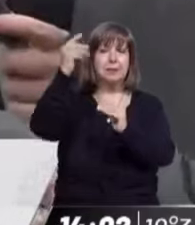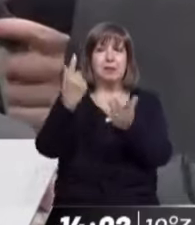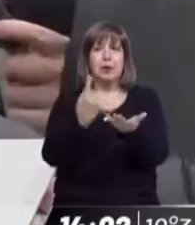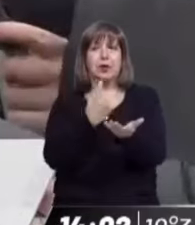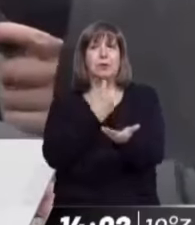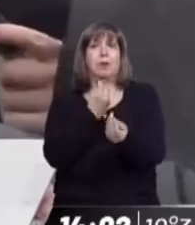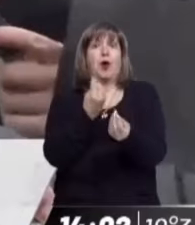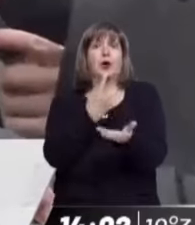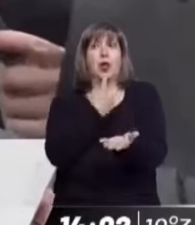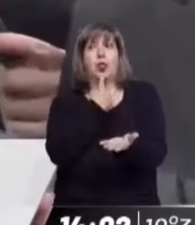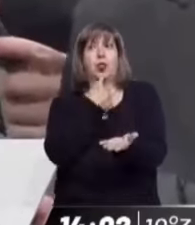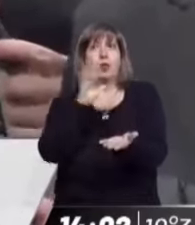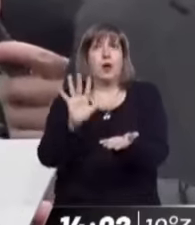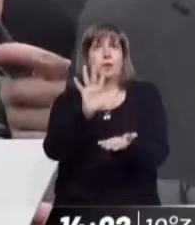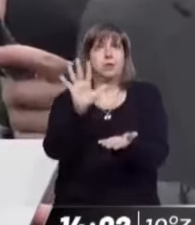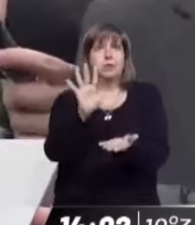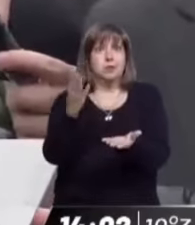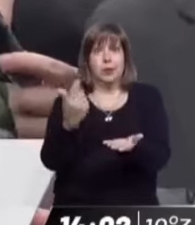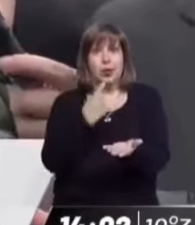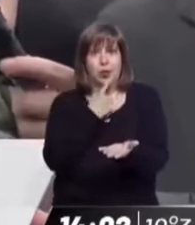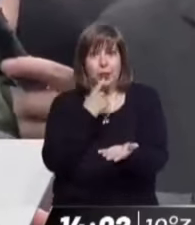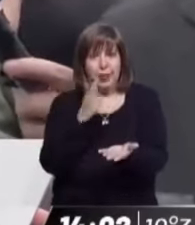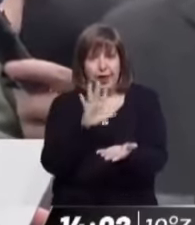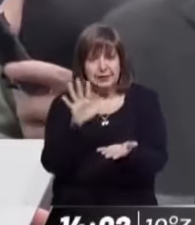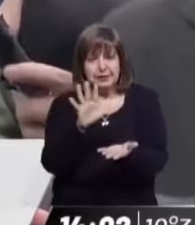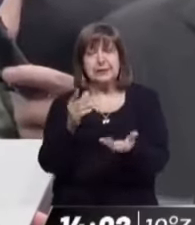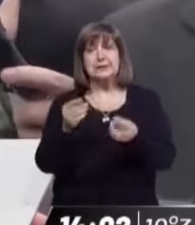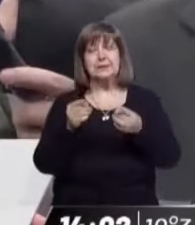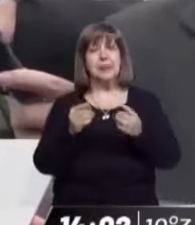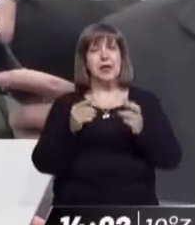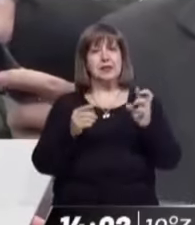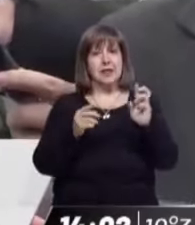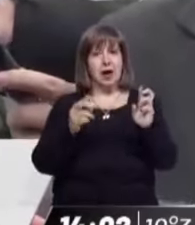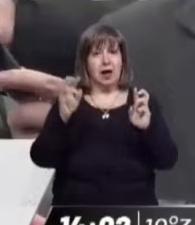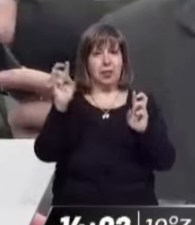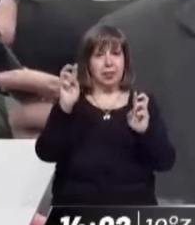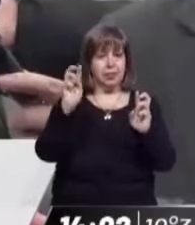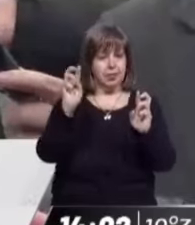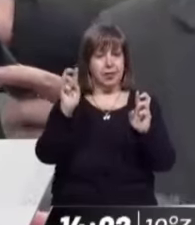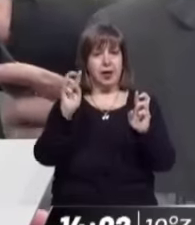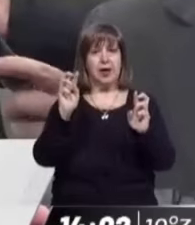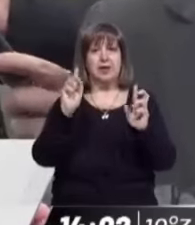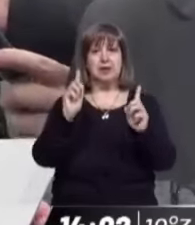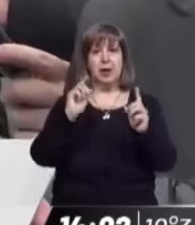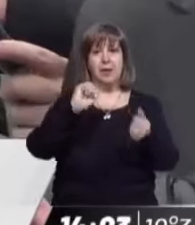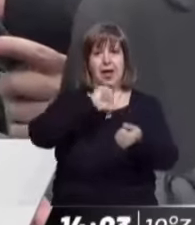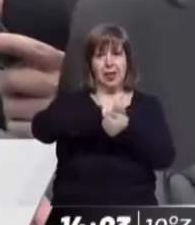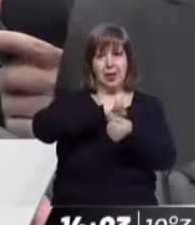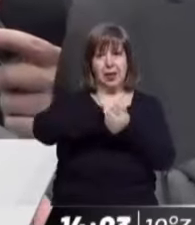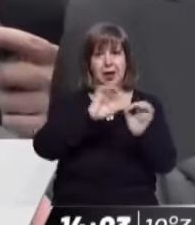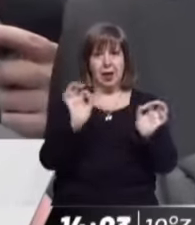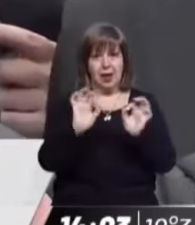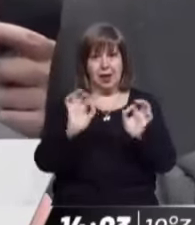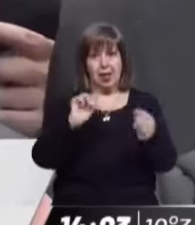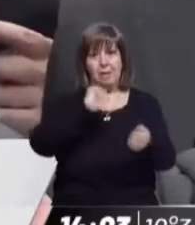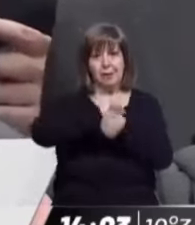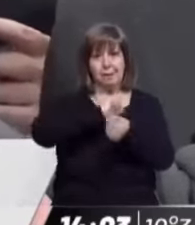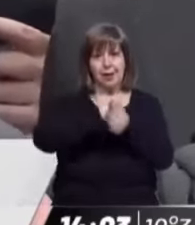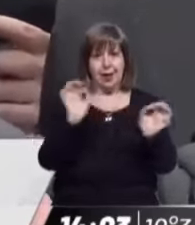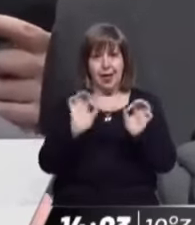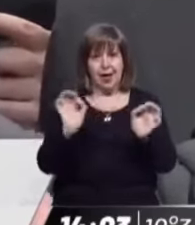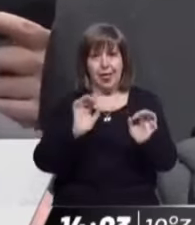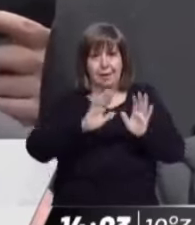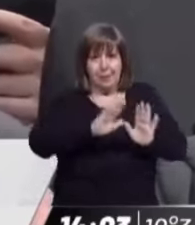expectativa. Las razones monetarias se han eliminado, la circulación de la moneda, la emisión de la moneda